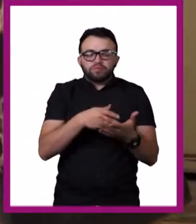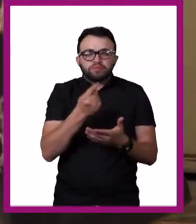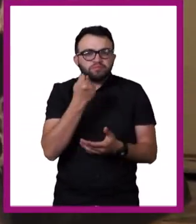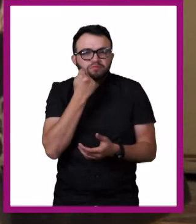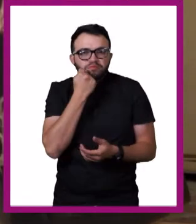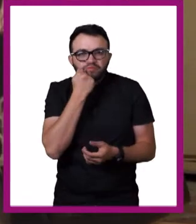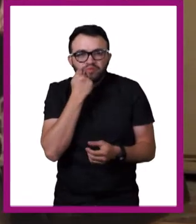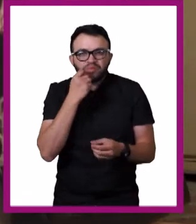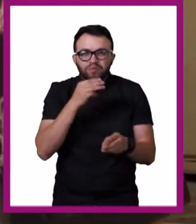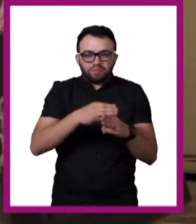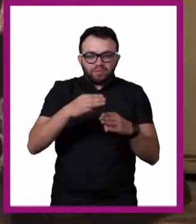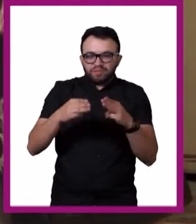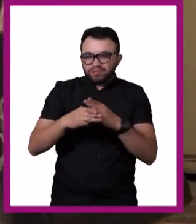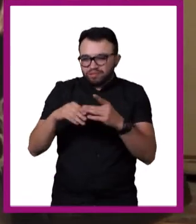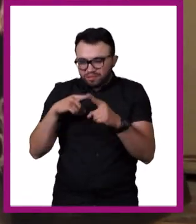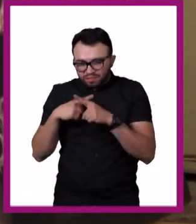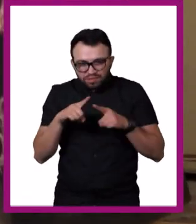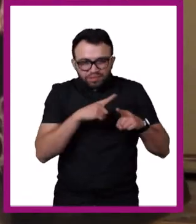en los materiales,